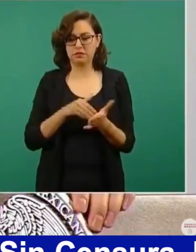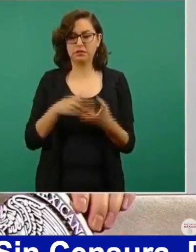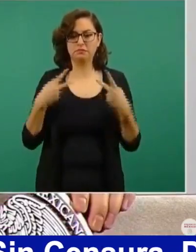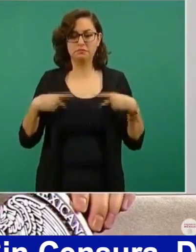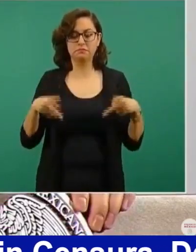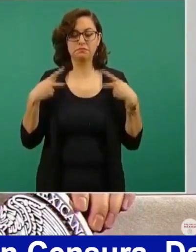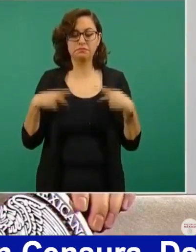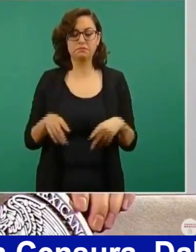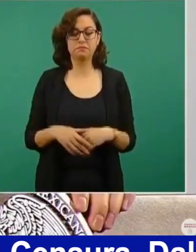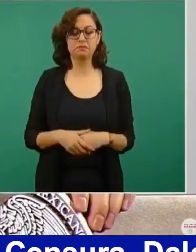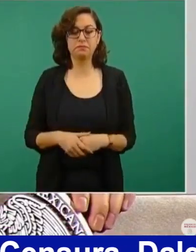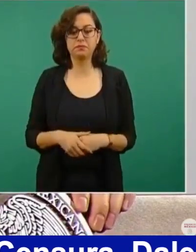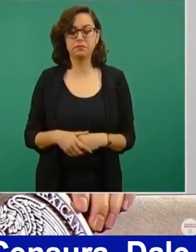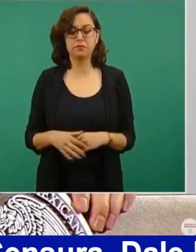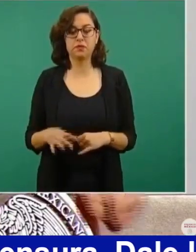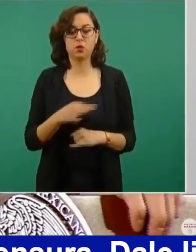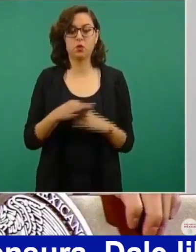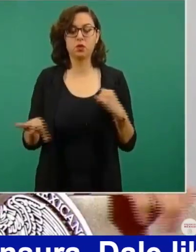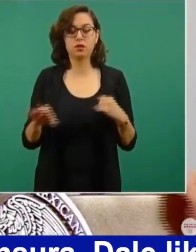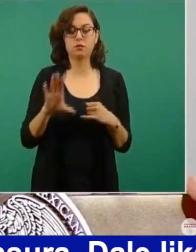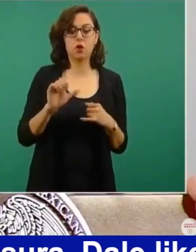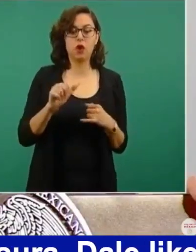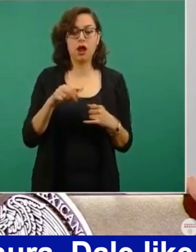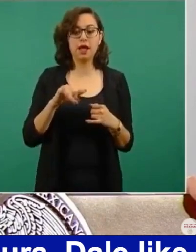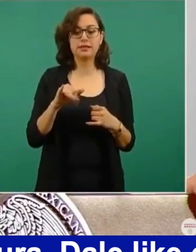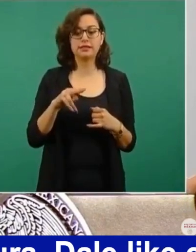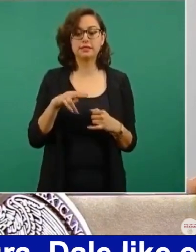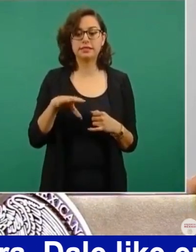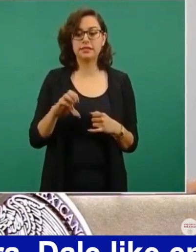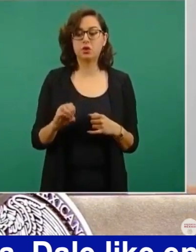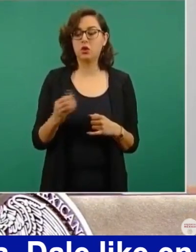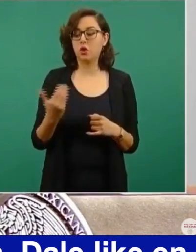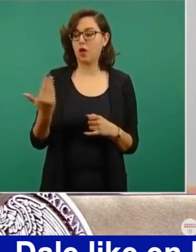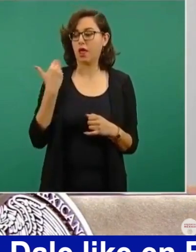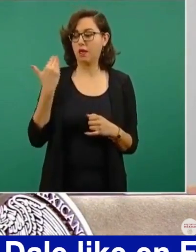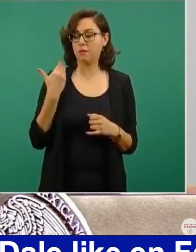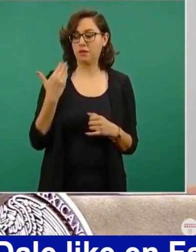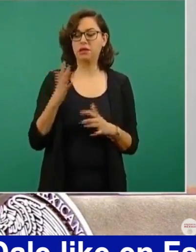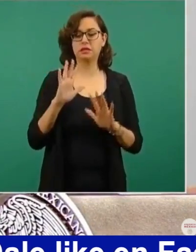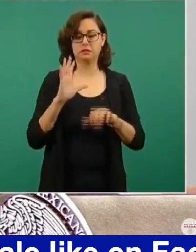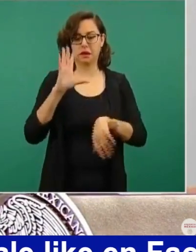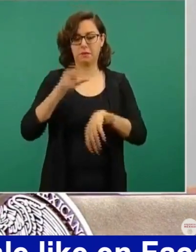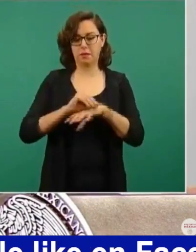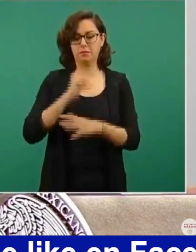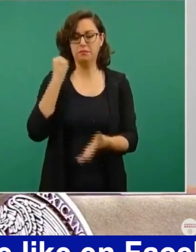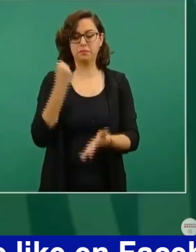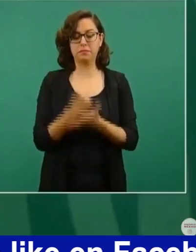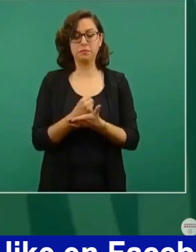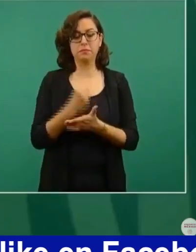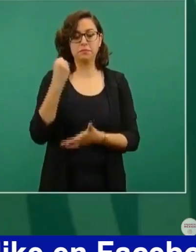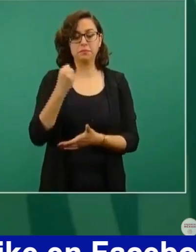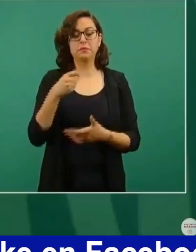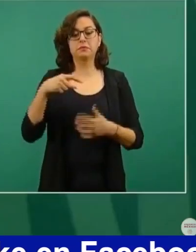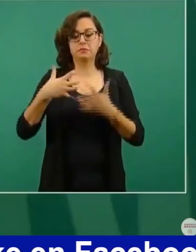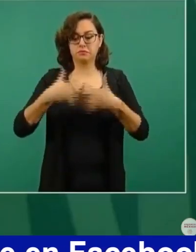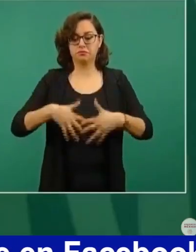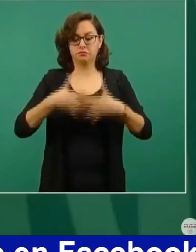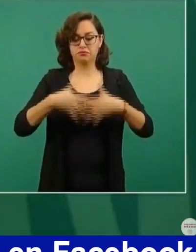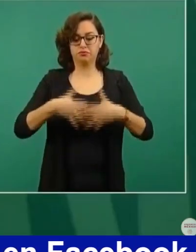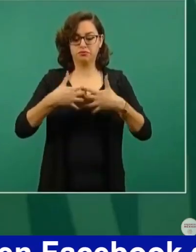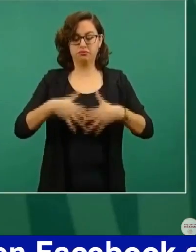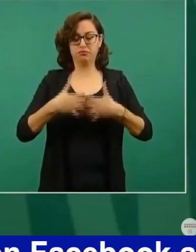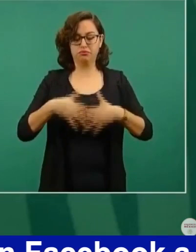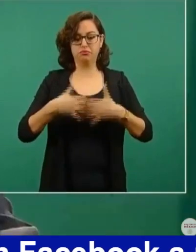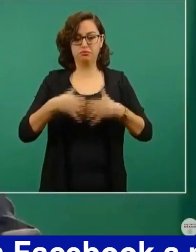500,000 personas. Y lo último es CanSino, es la vacuna que más recientemente se incorporó al esquema. Recordar que esta vacuna se produce a granel en